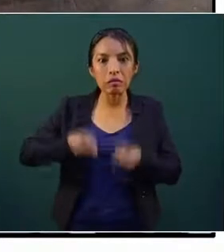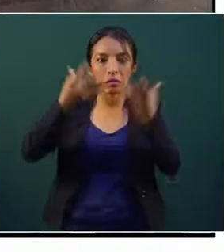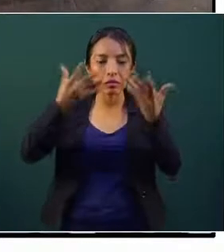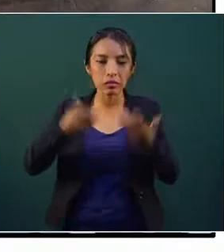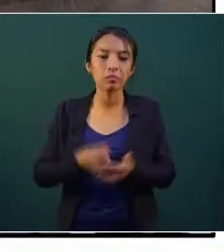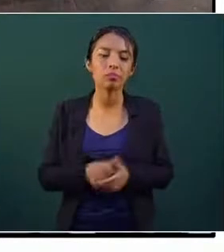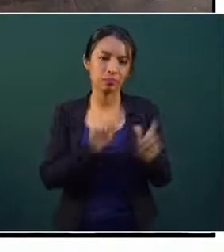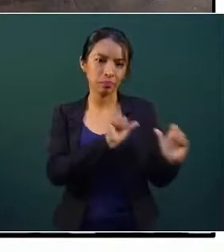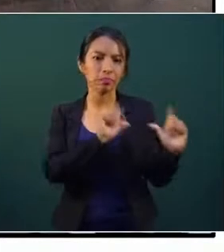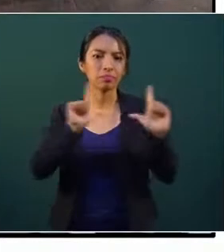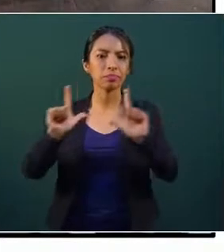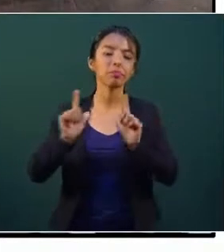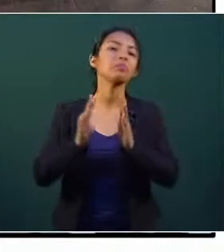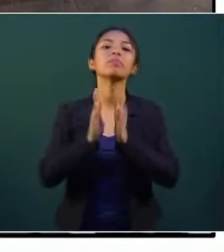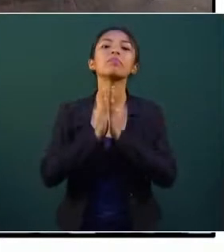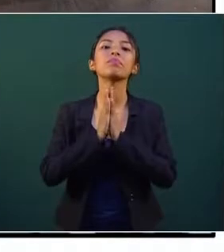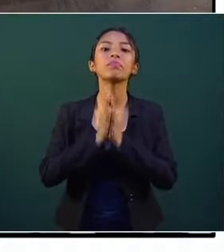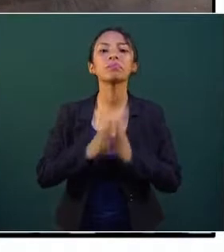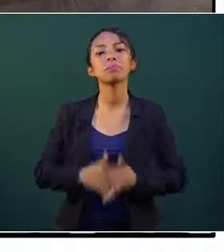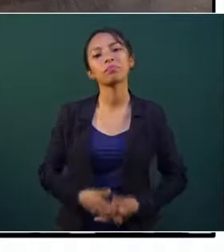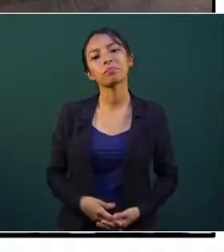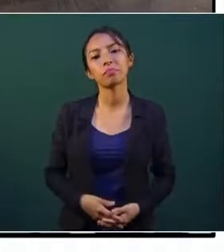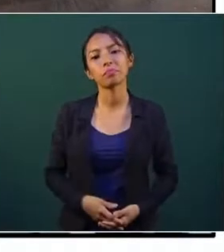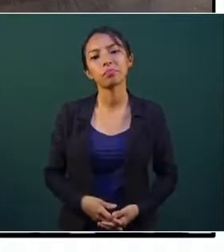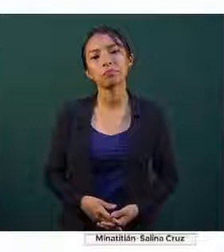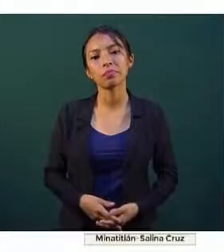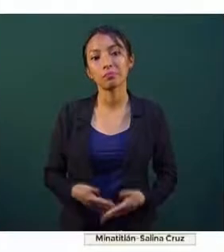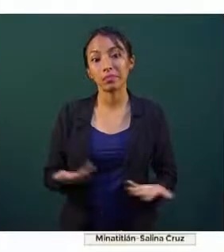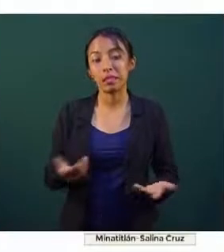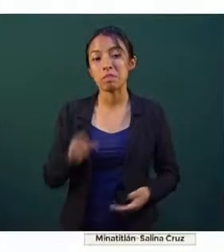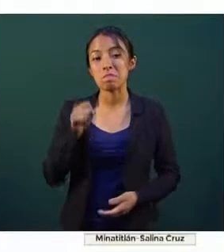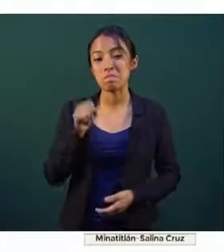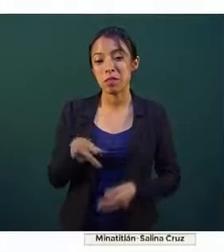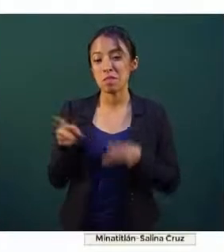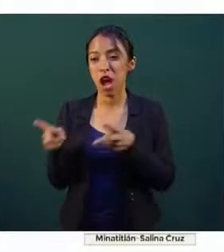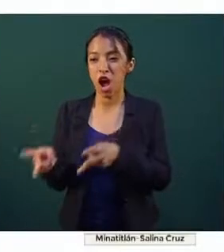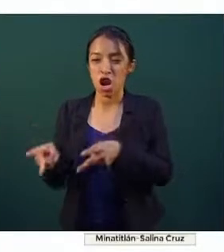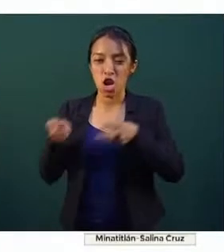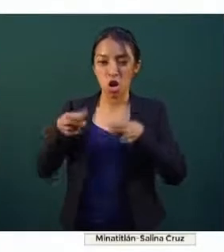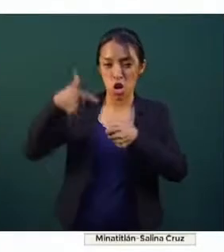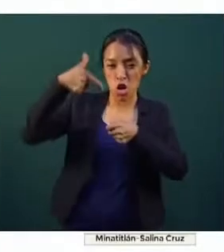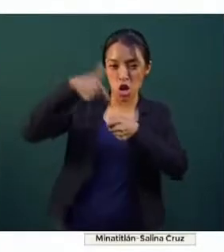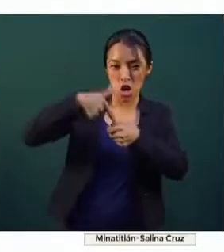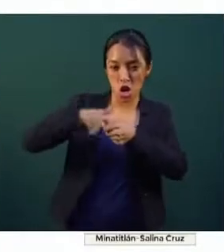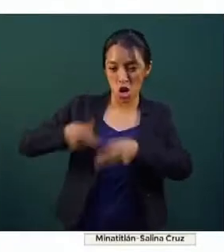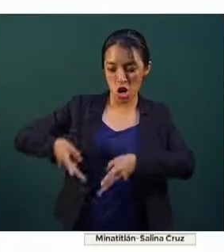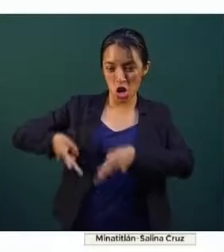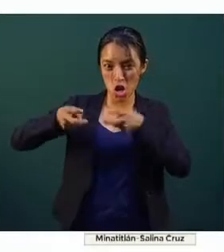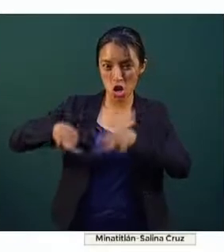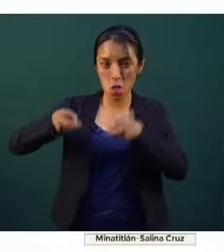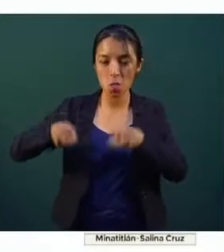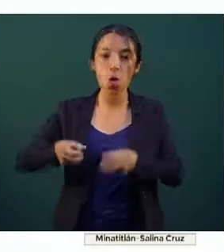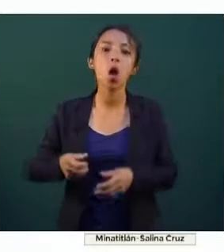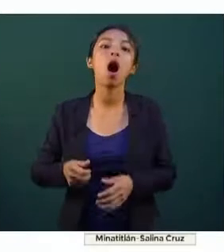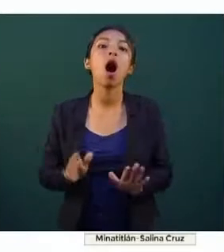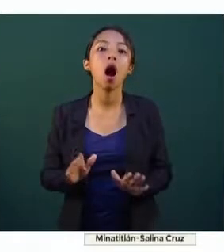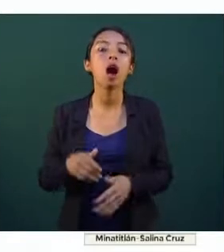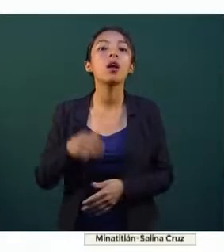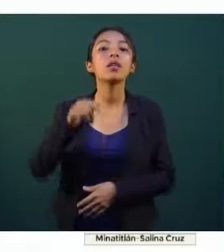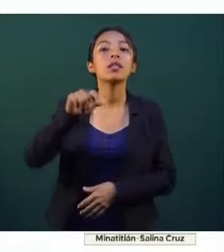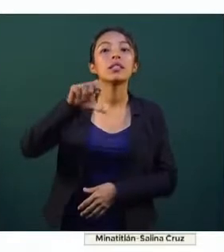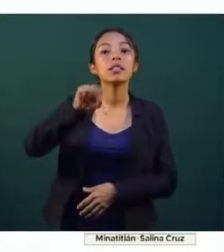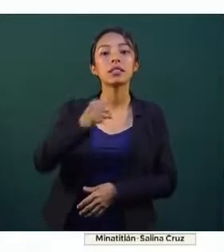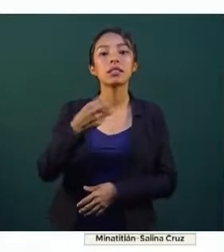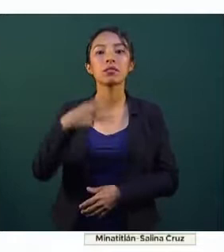favor. En lo que se refiere a robo de hidrocarburos, aquí en el Estado se han detenido a 63